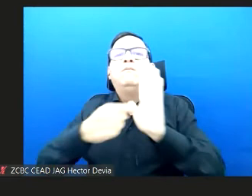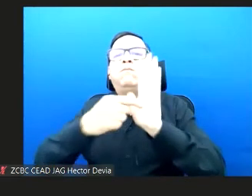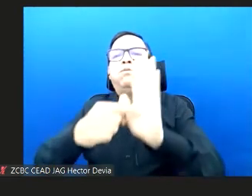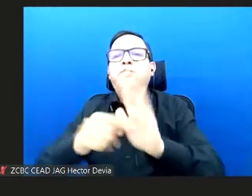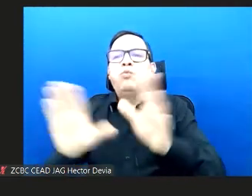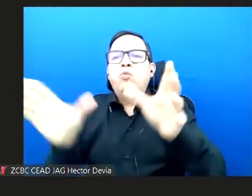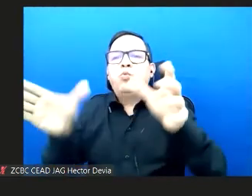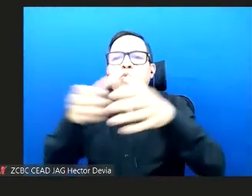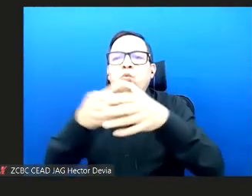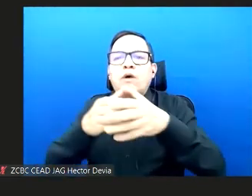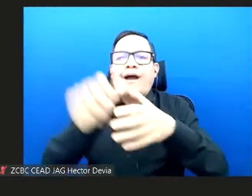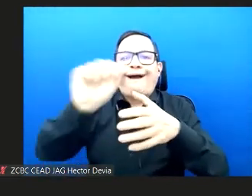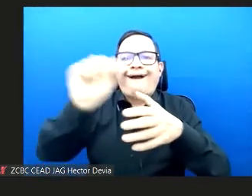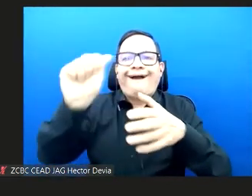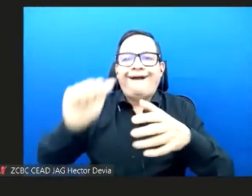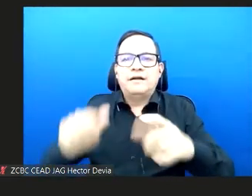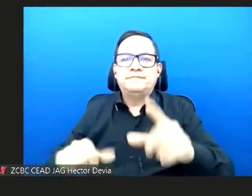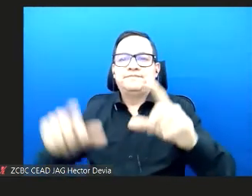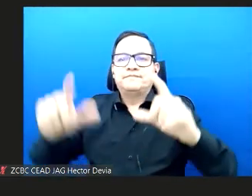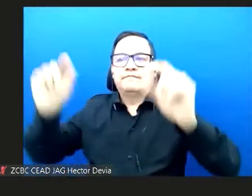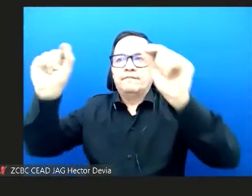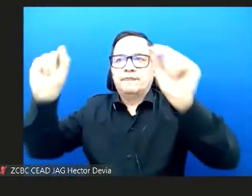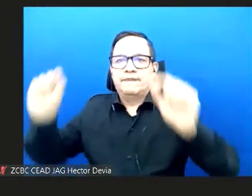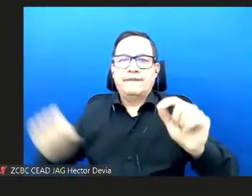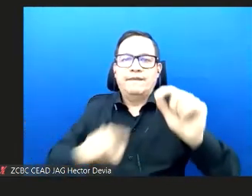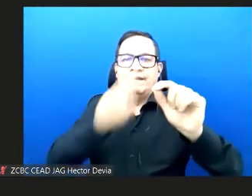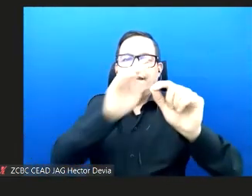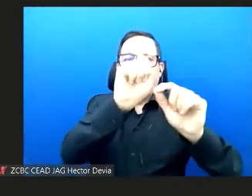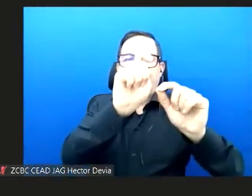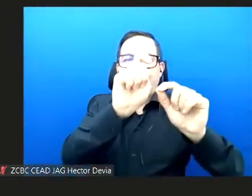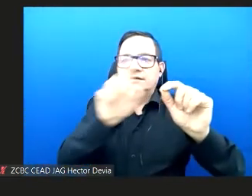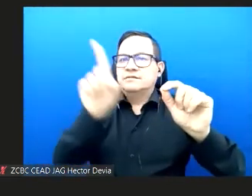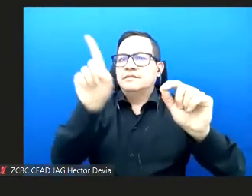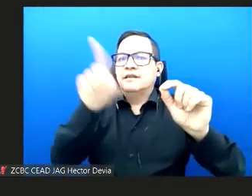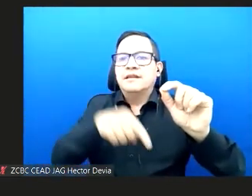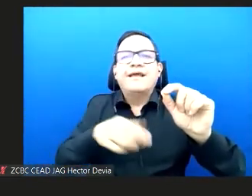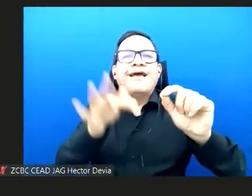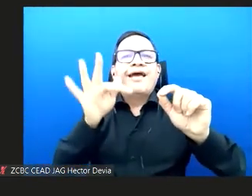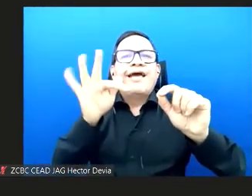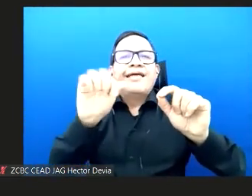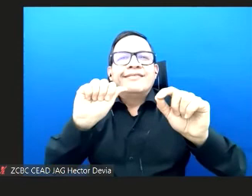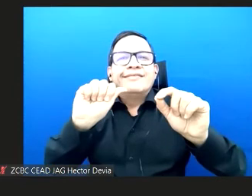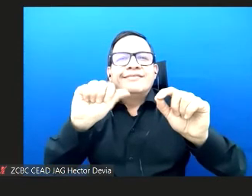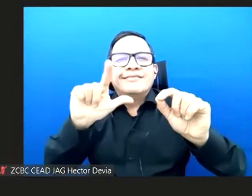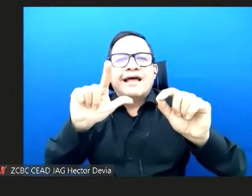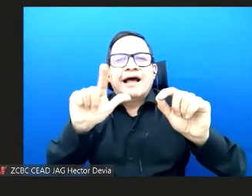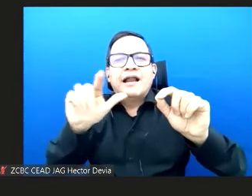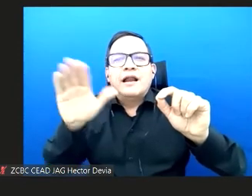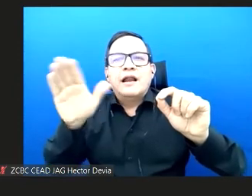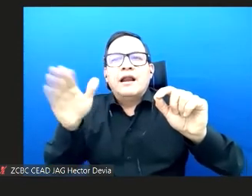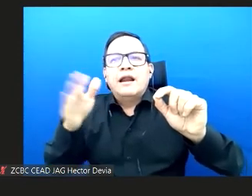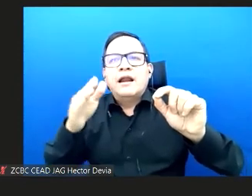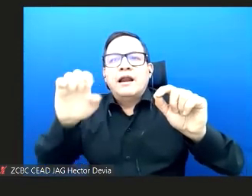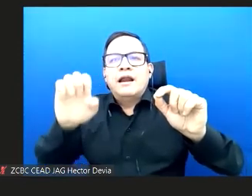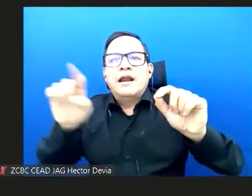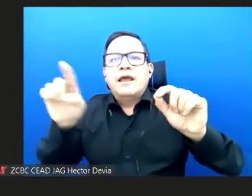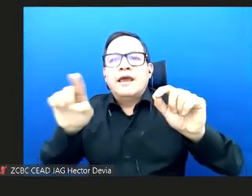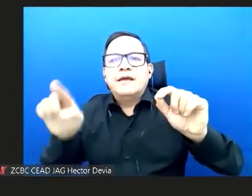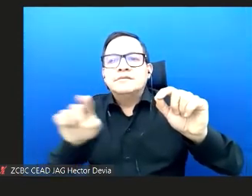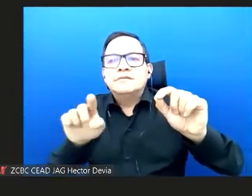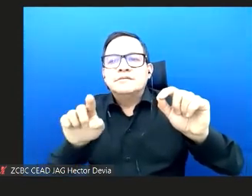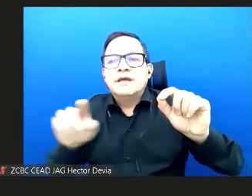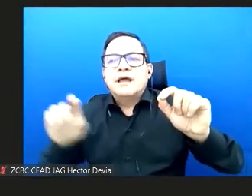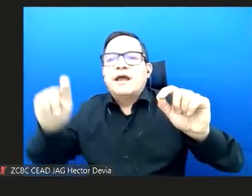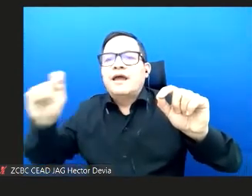A, X tales que X es un día de la semana. Entonces ahí están todos los días de la semana, ¿sí? Tiene un